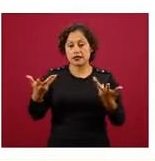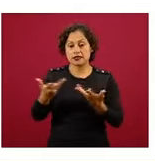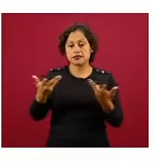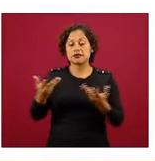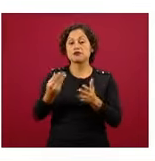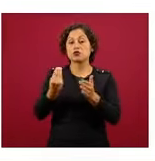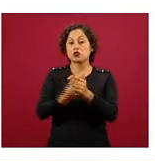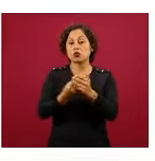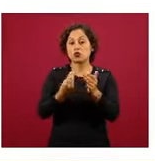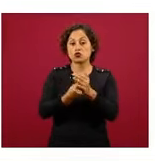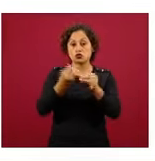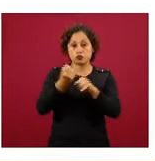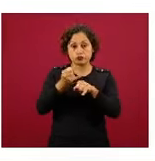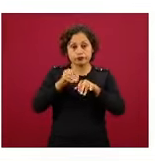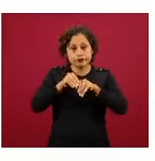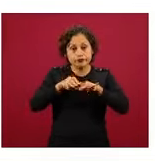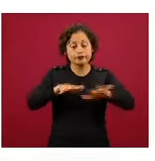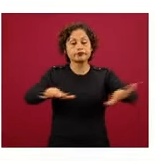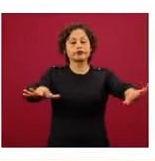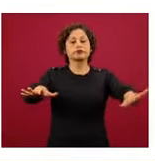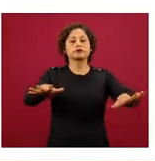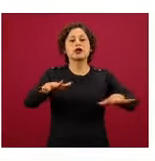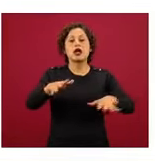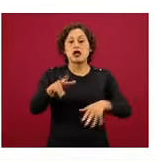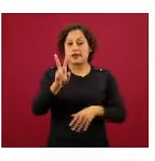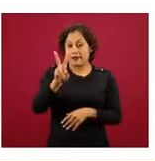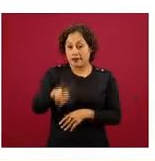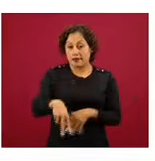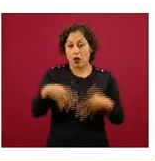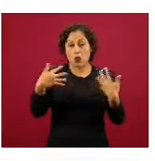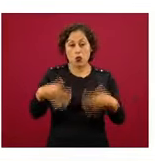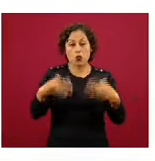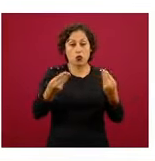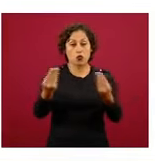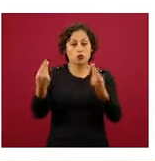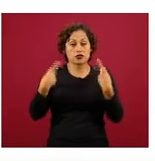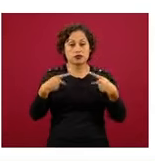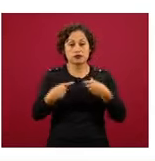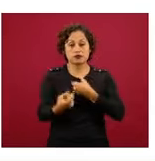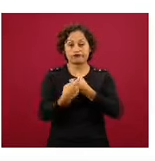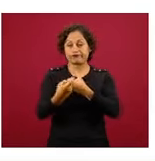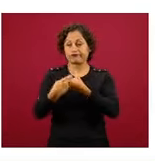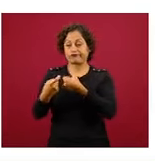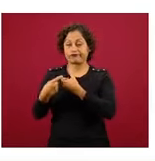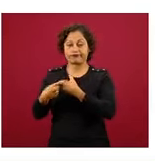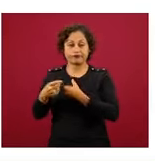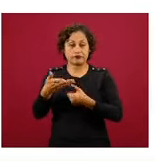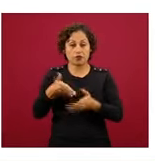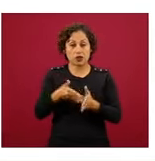masivo, y este curso masivo tuvo tal éxito, antes de 2 semanas teníamos 25,000